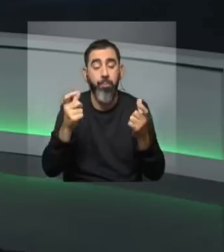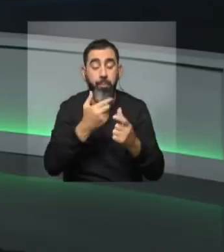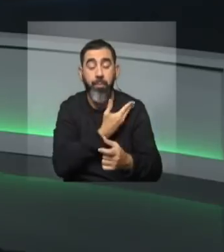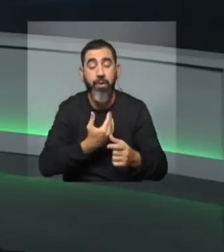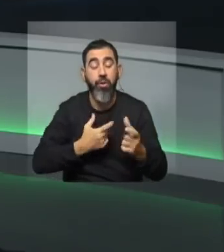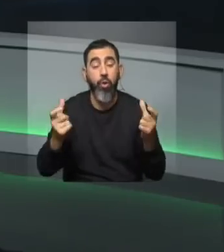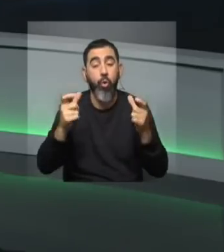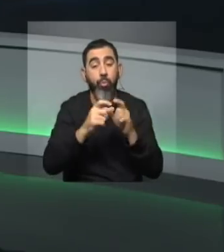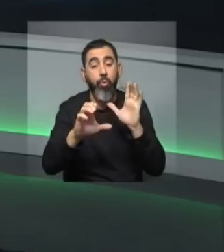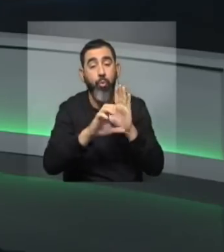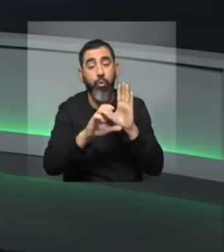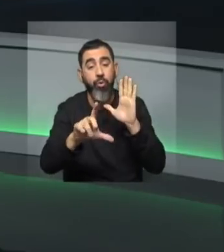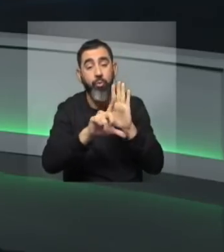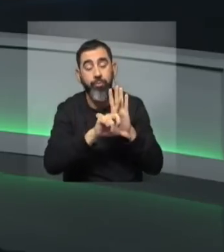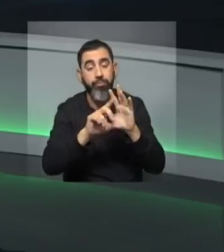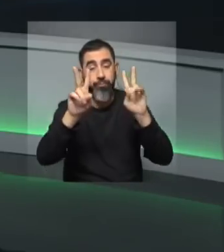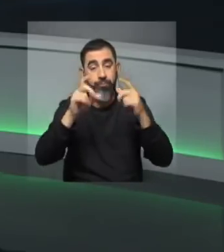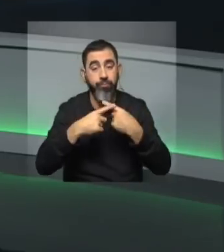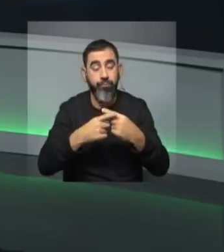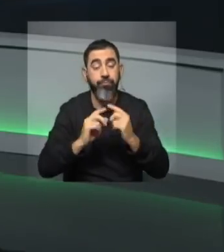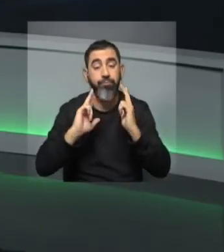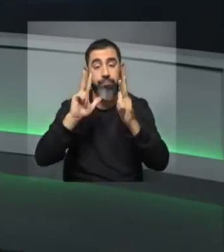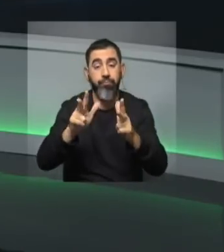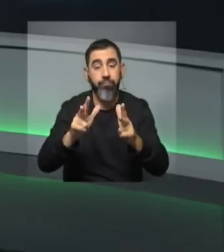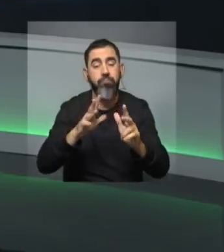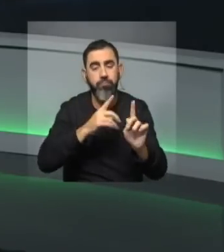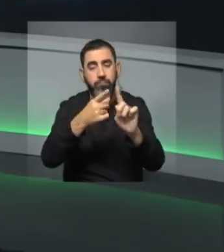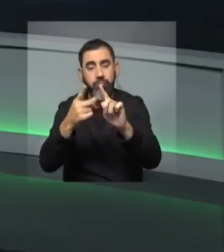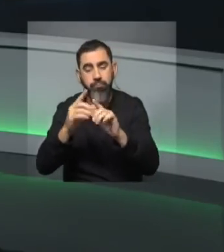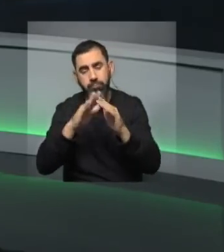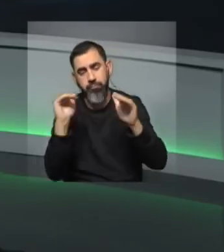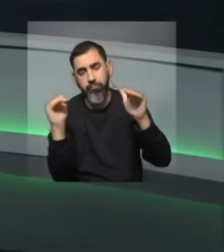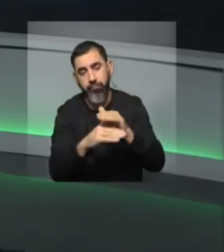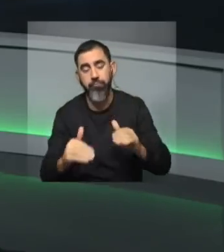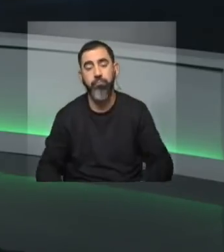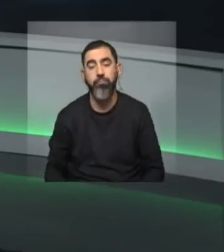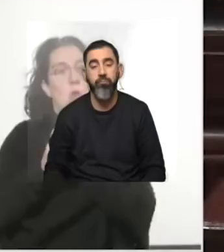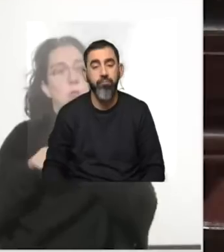Constitución y Legislación, que trató el tema y dijo que habría un acuerdo para archivar el caso.